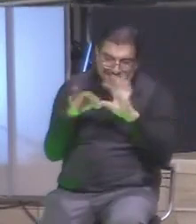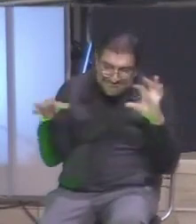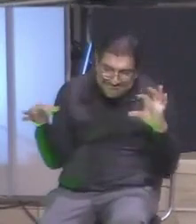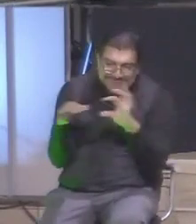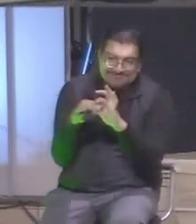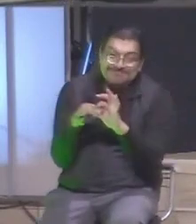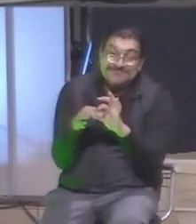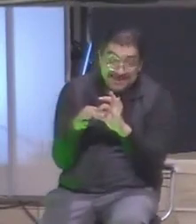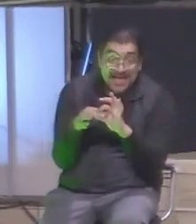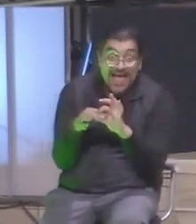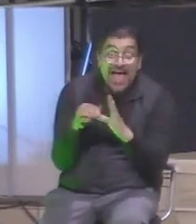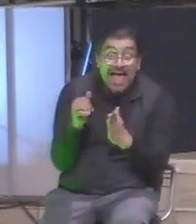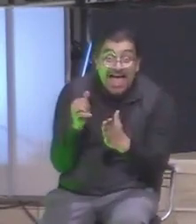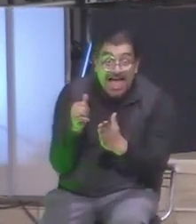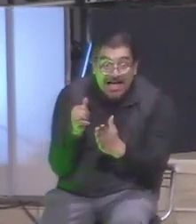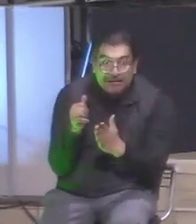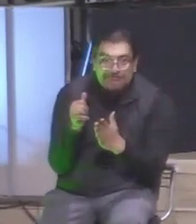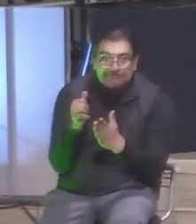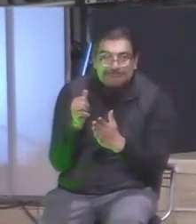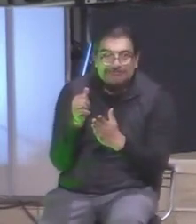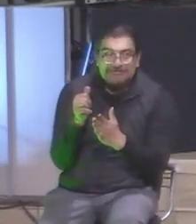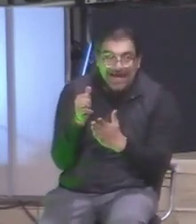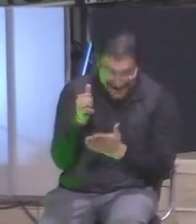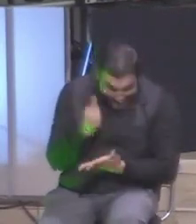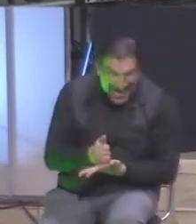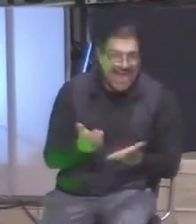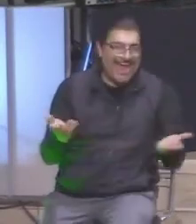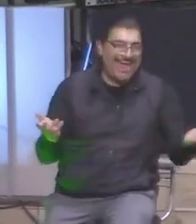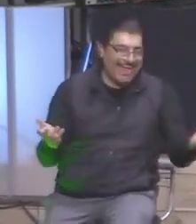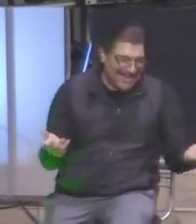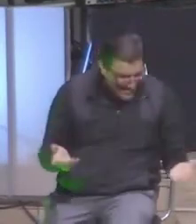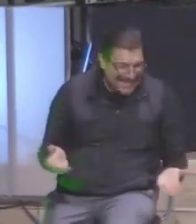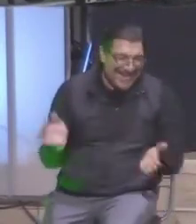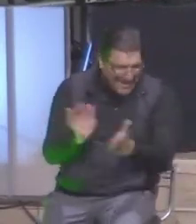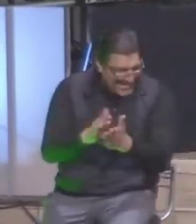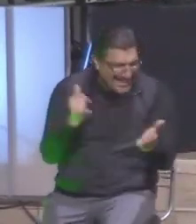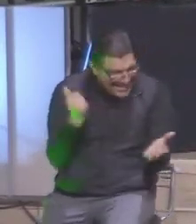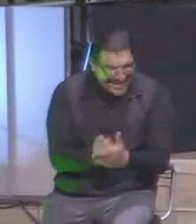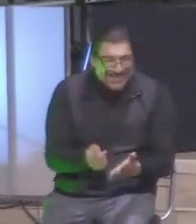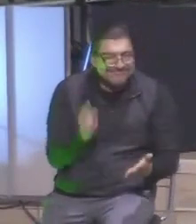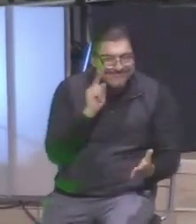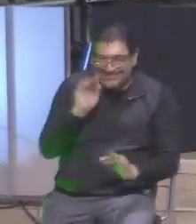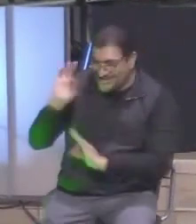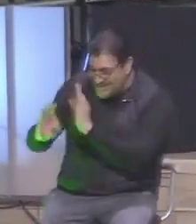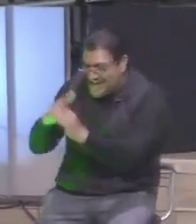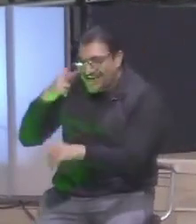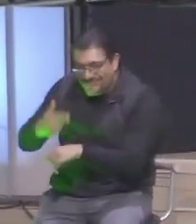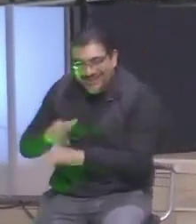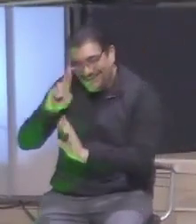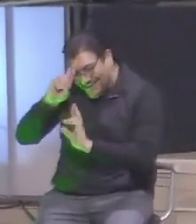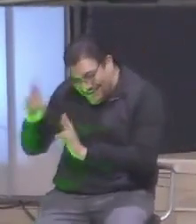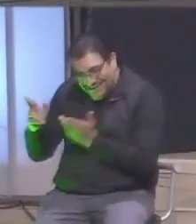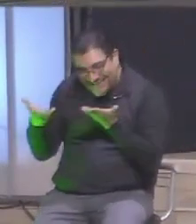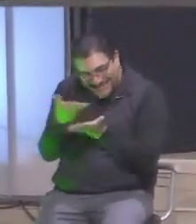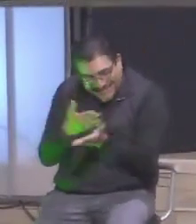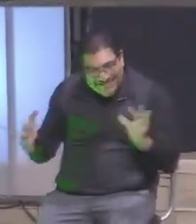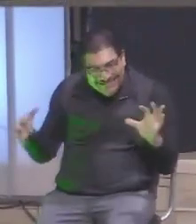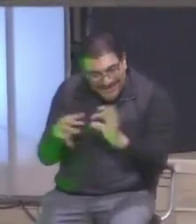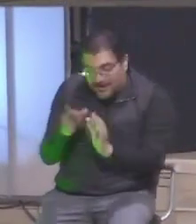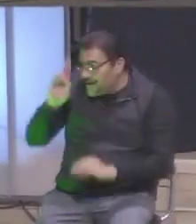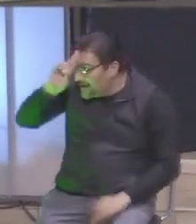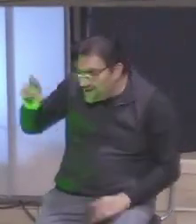Amén ya no voy a decir nada lo demás ya se lo imaginará usted